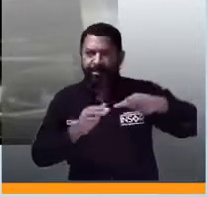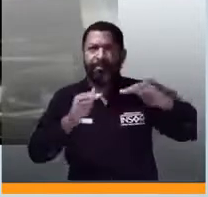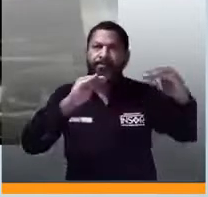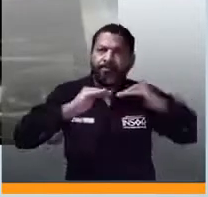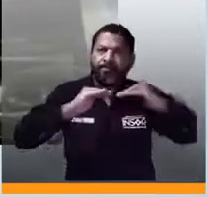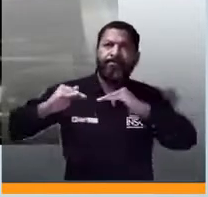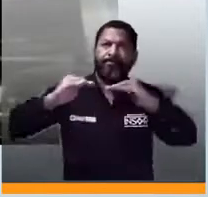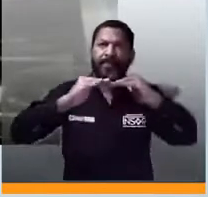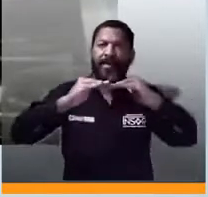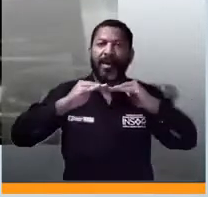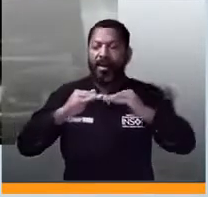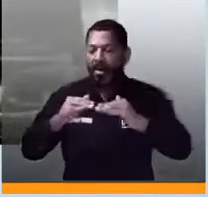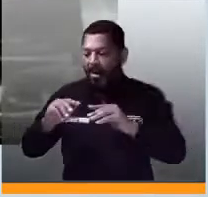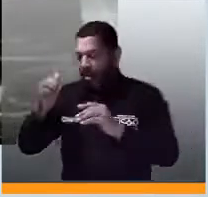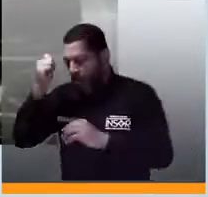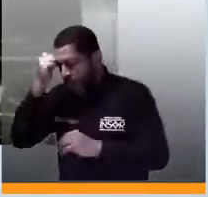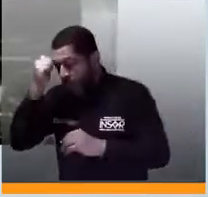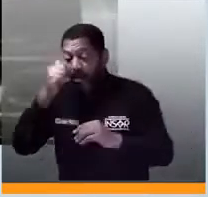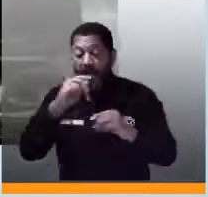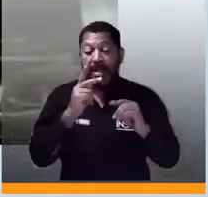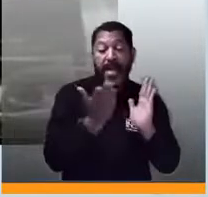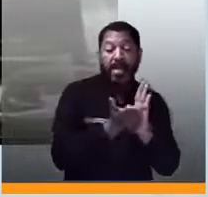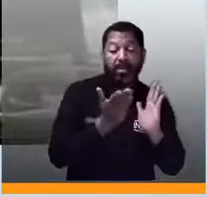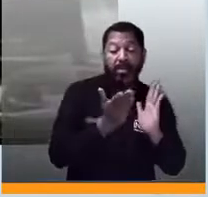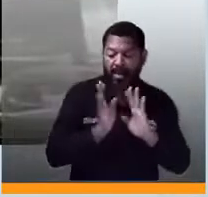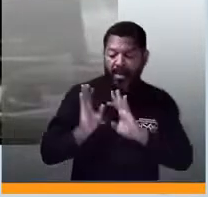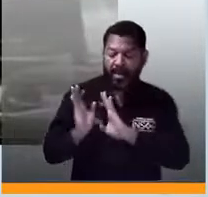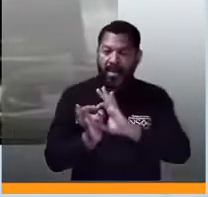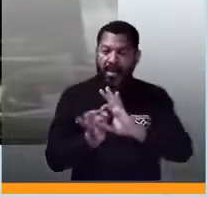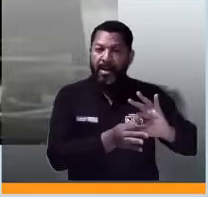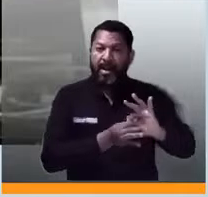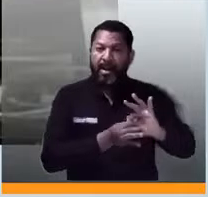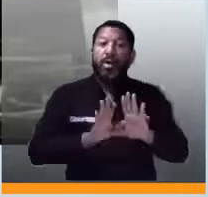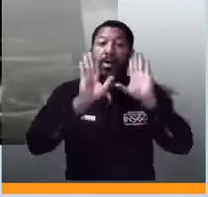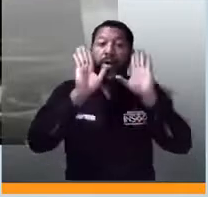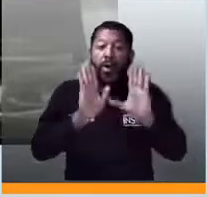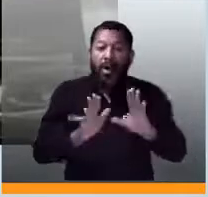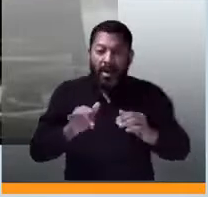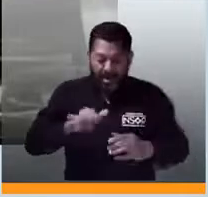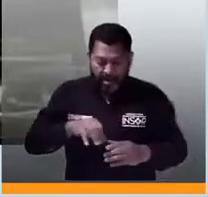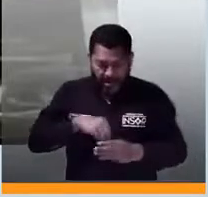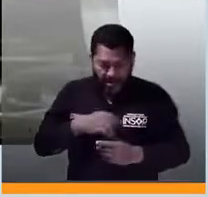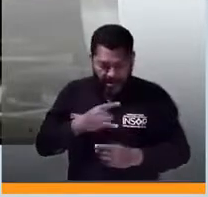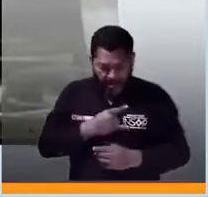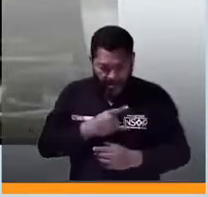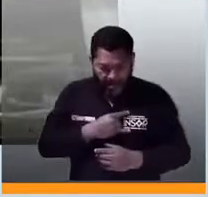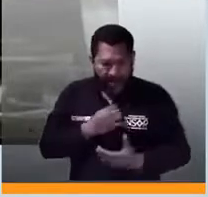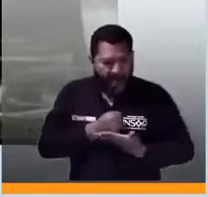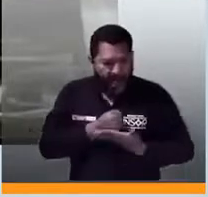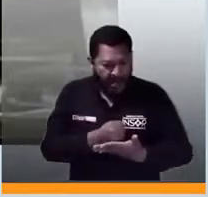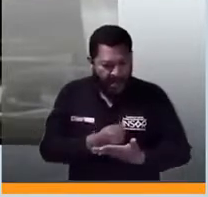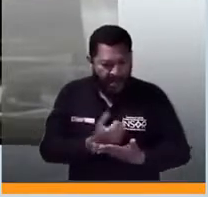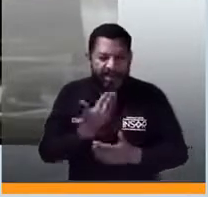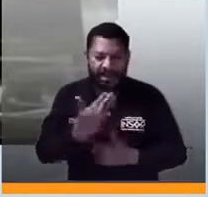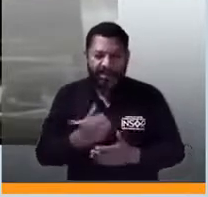esa comunidad de profesores y estudiantes que es la quintesencia de la universidad desde la Edad Media. Gracias.